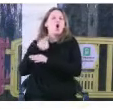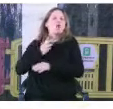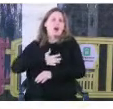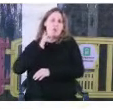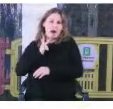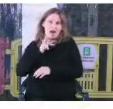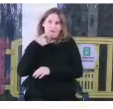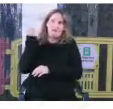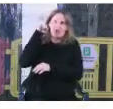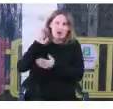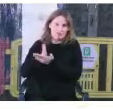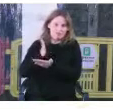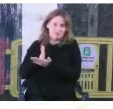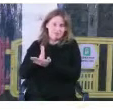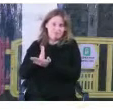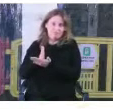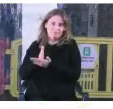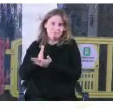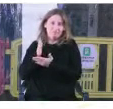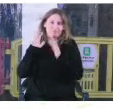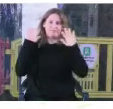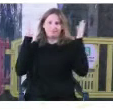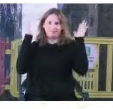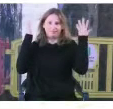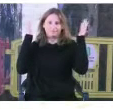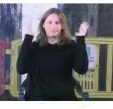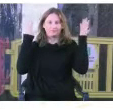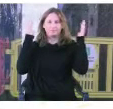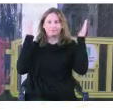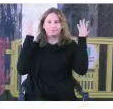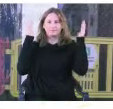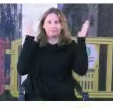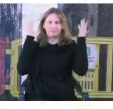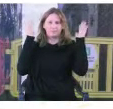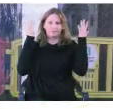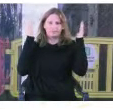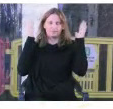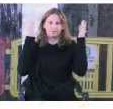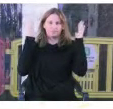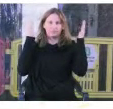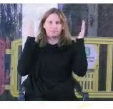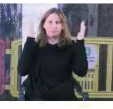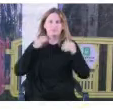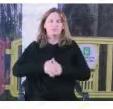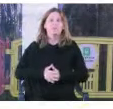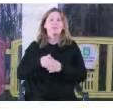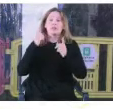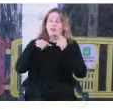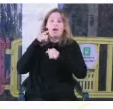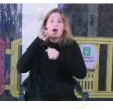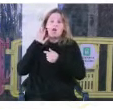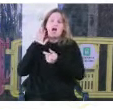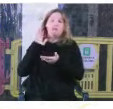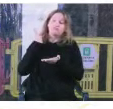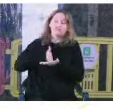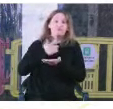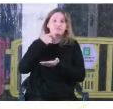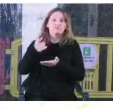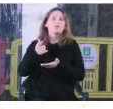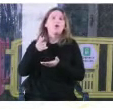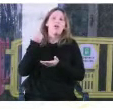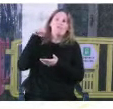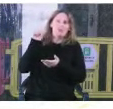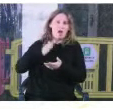y